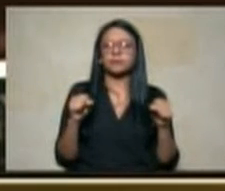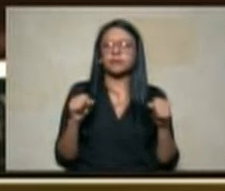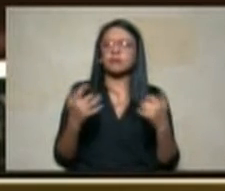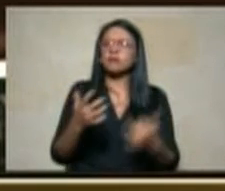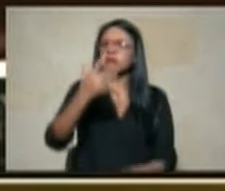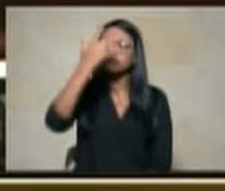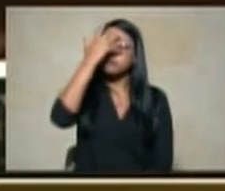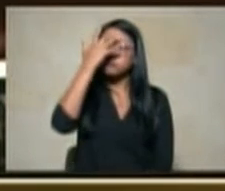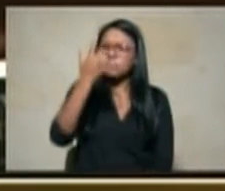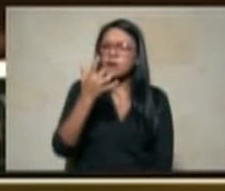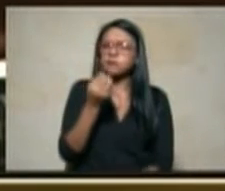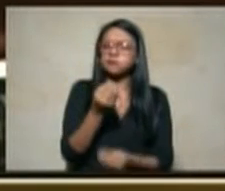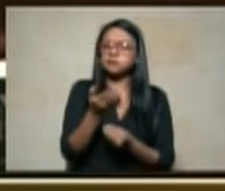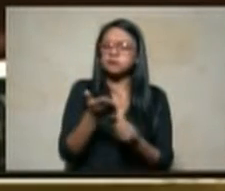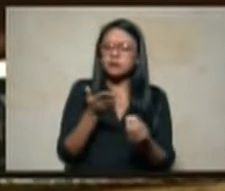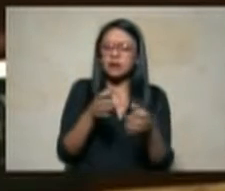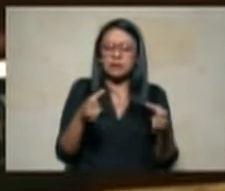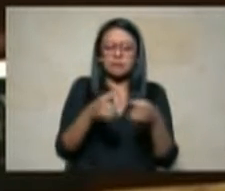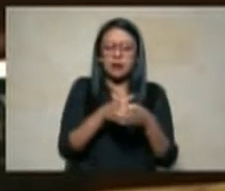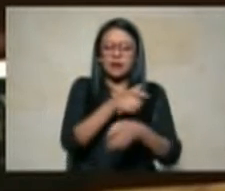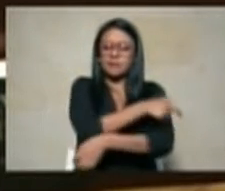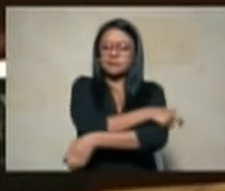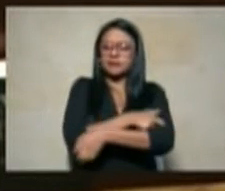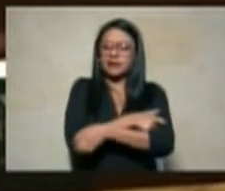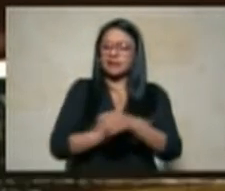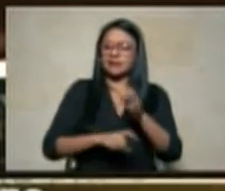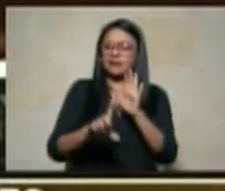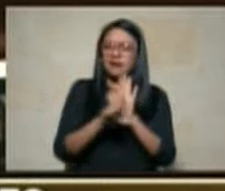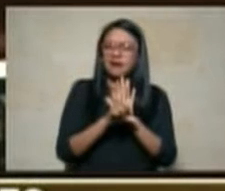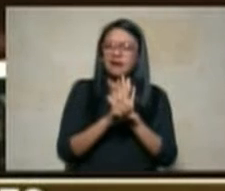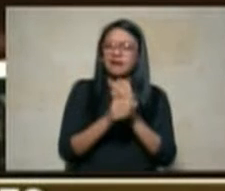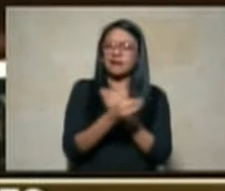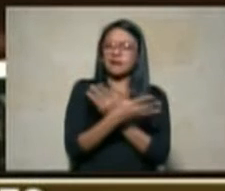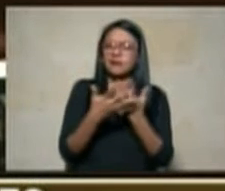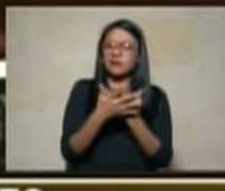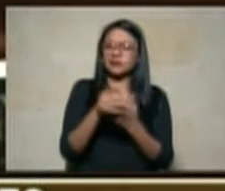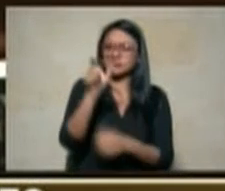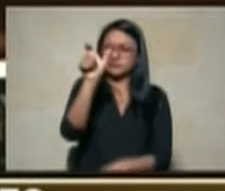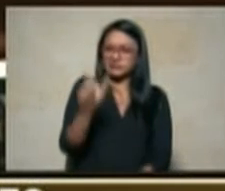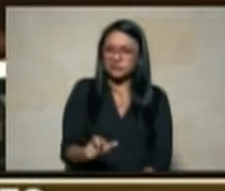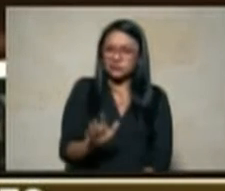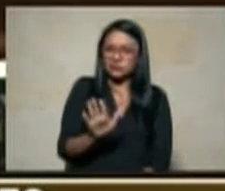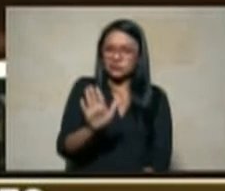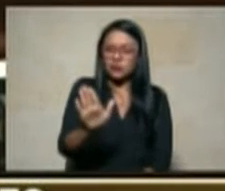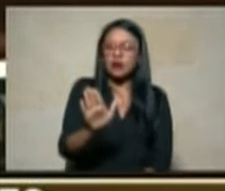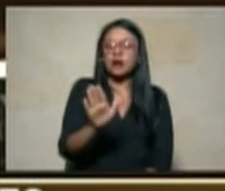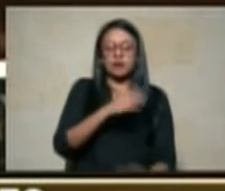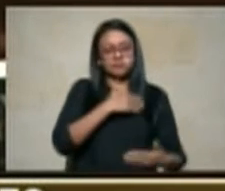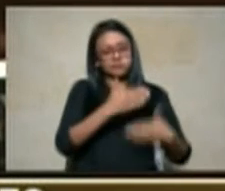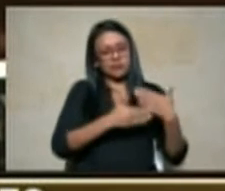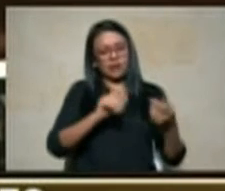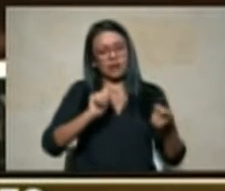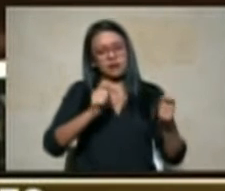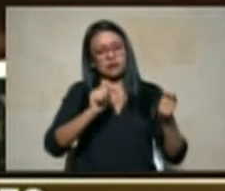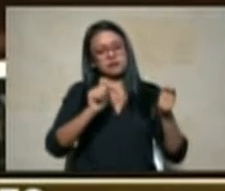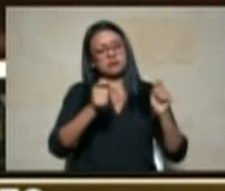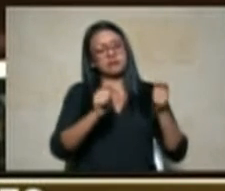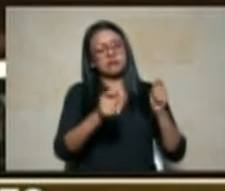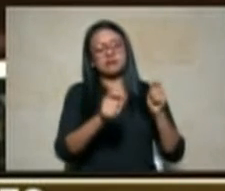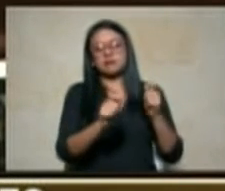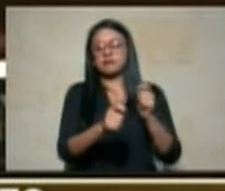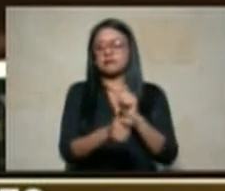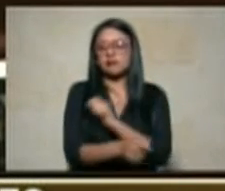dado que las comisiones legales y su señoría han venido cambiando de